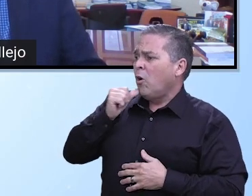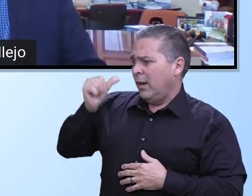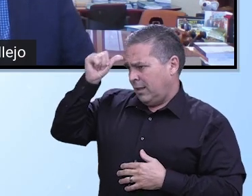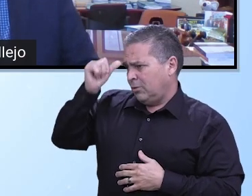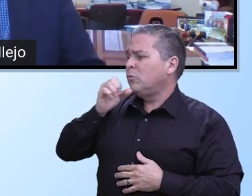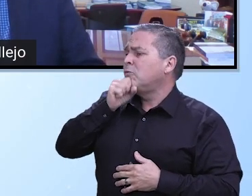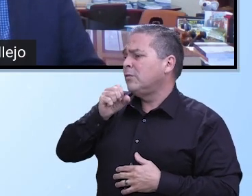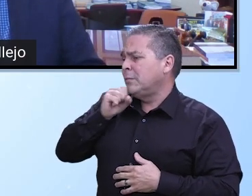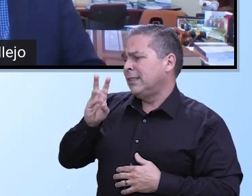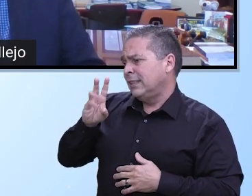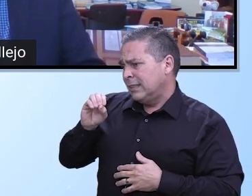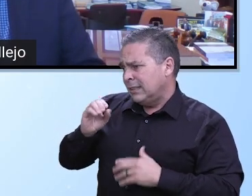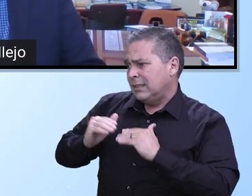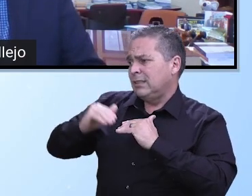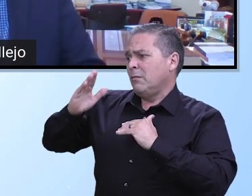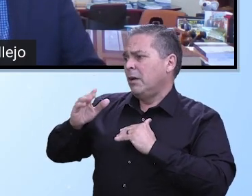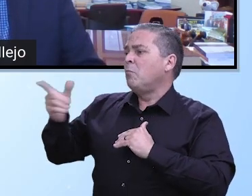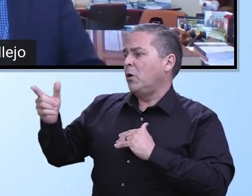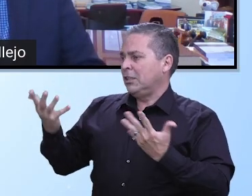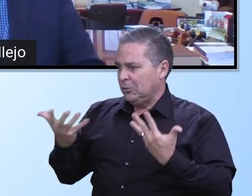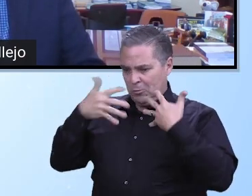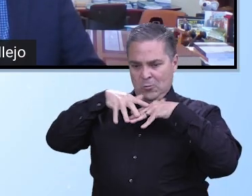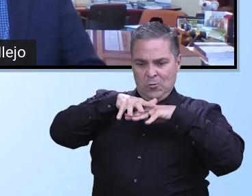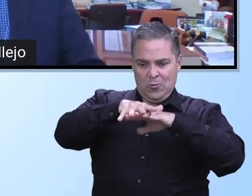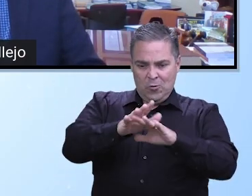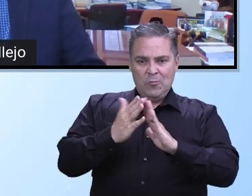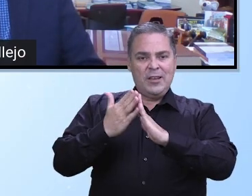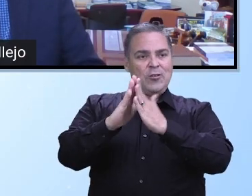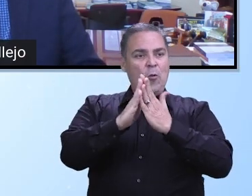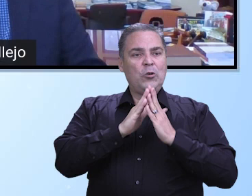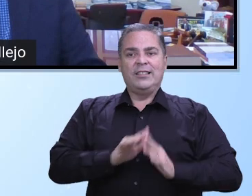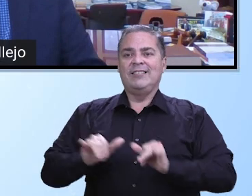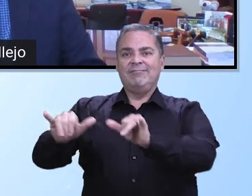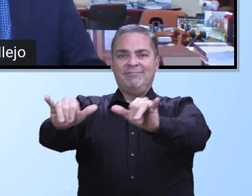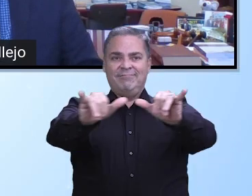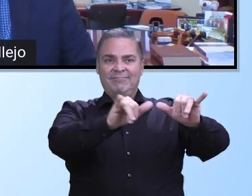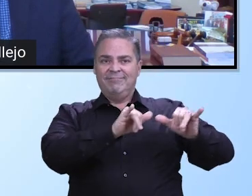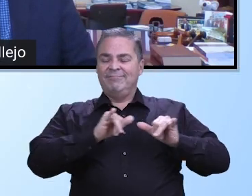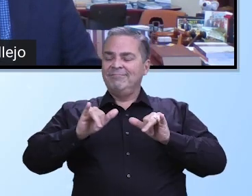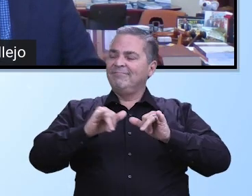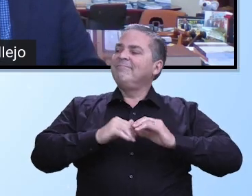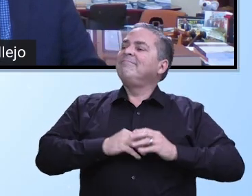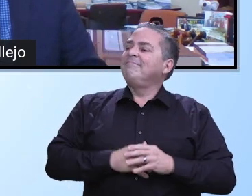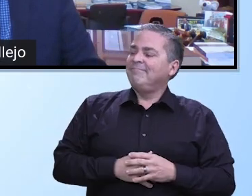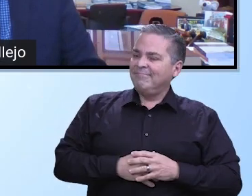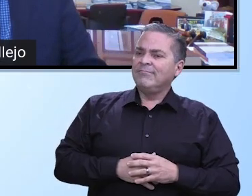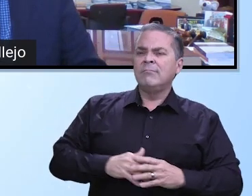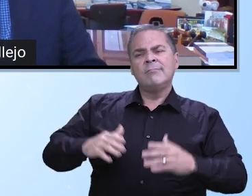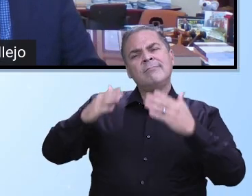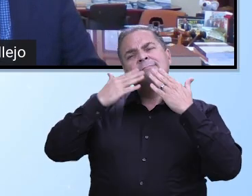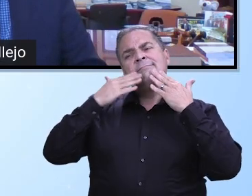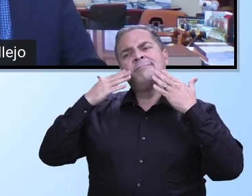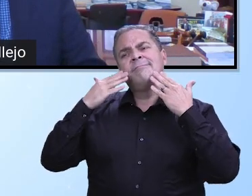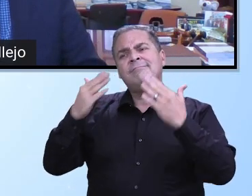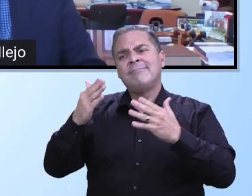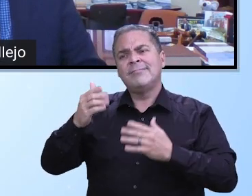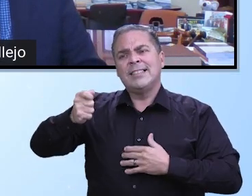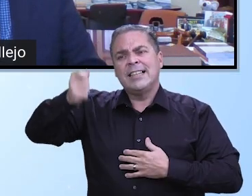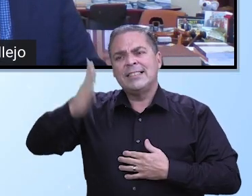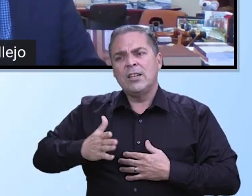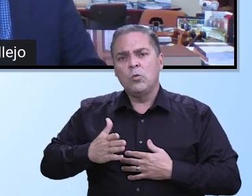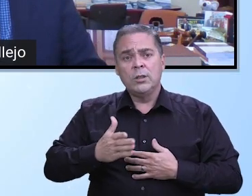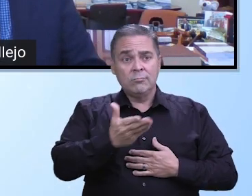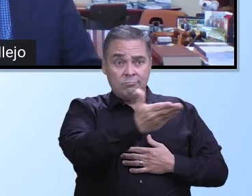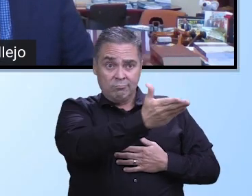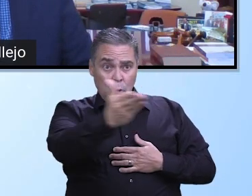pública en última instancia que se predica en la legislación. Muchísimas gracias, juez, a todas las personas que nos están viendo, que